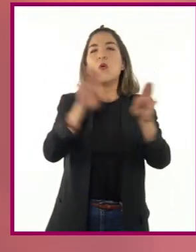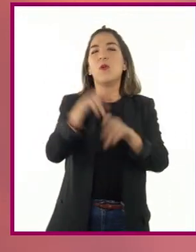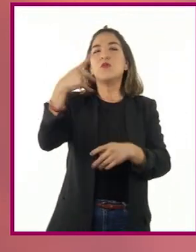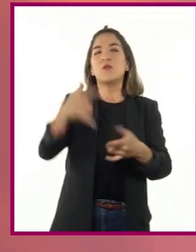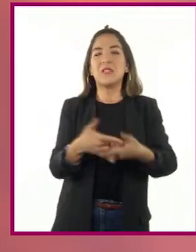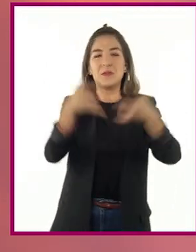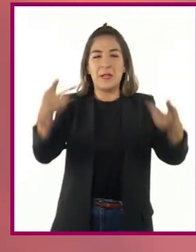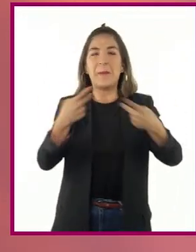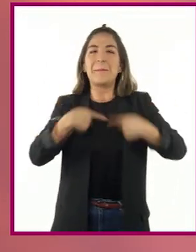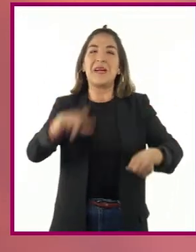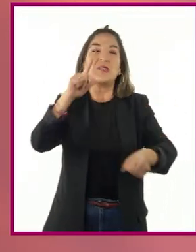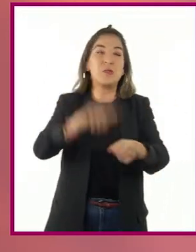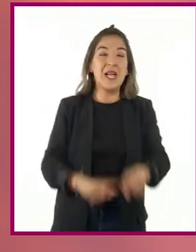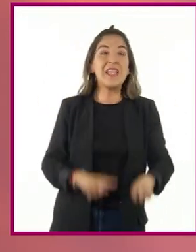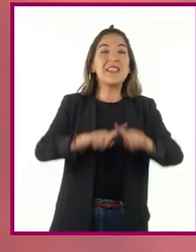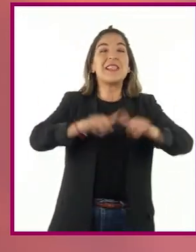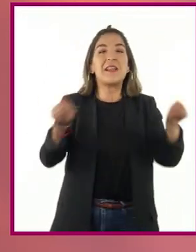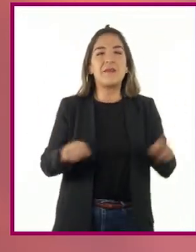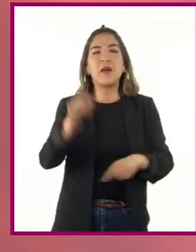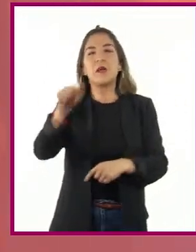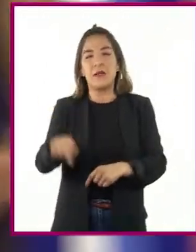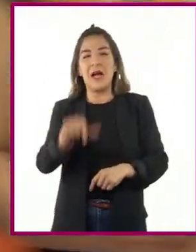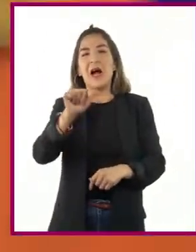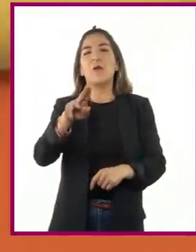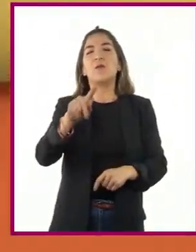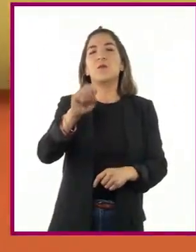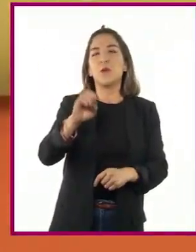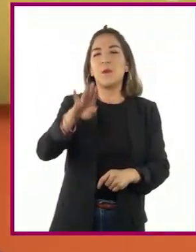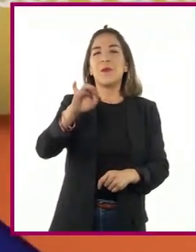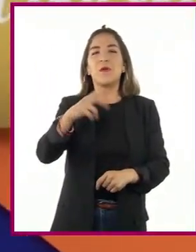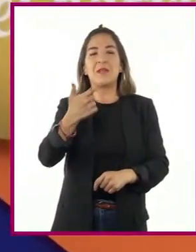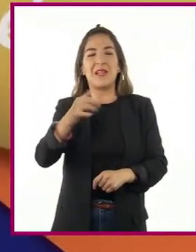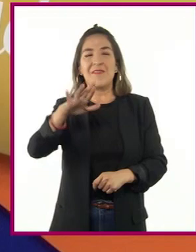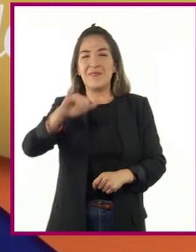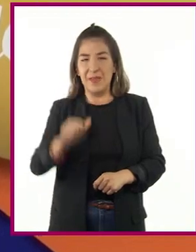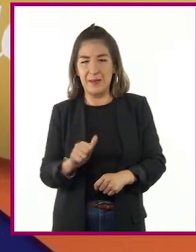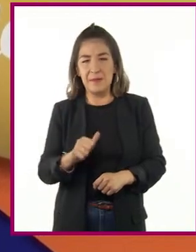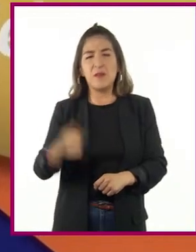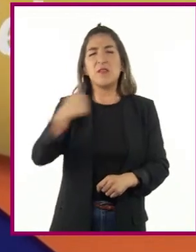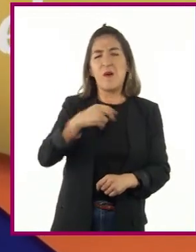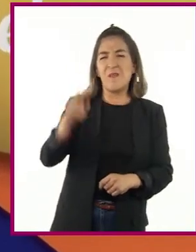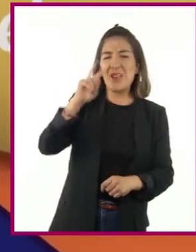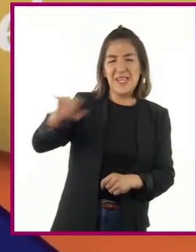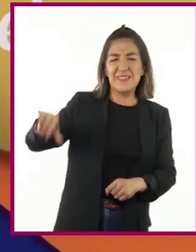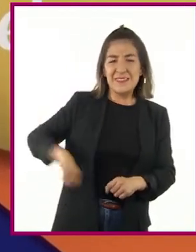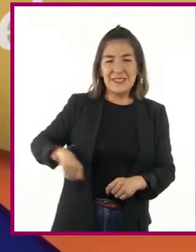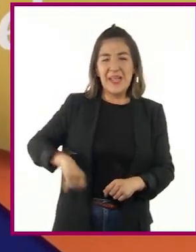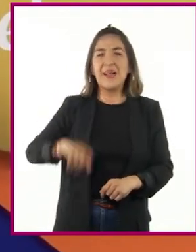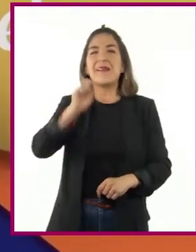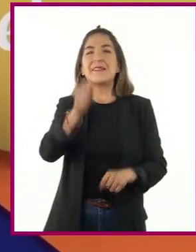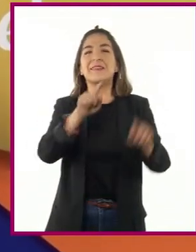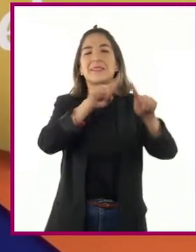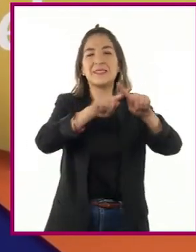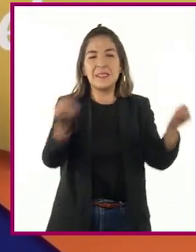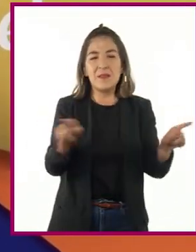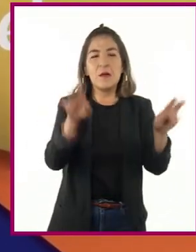autobiográficos diferente del de autobiografía. A mí me llamó la atención la diferencia en los estilos de